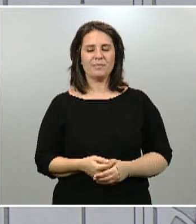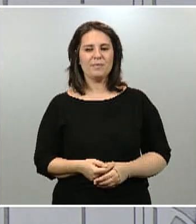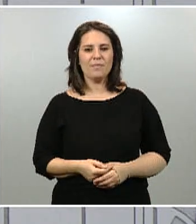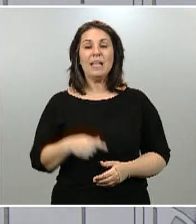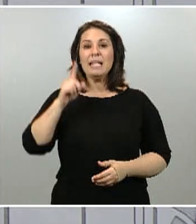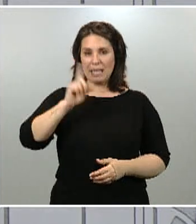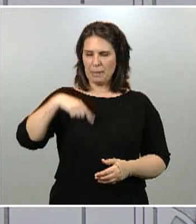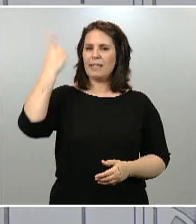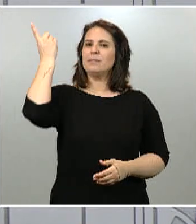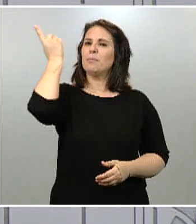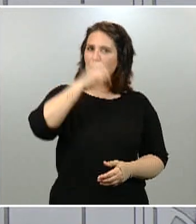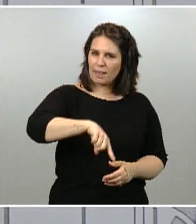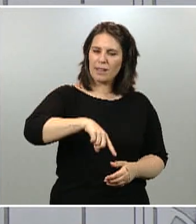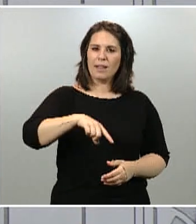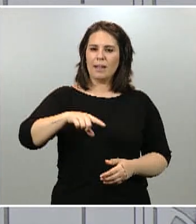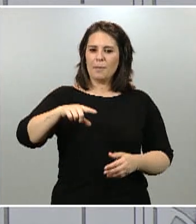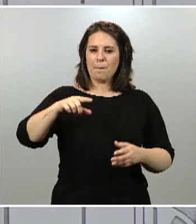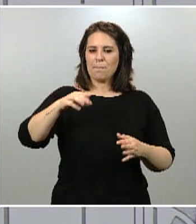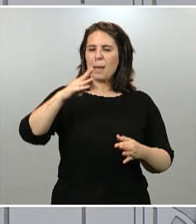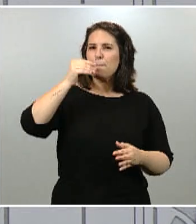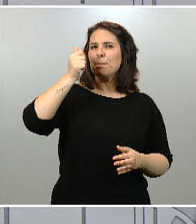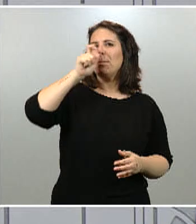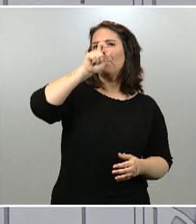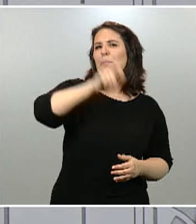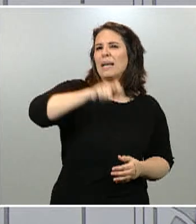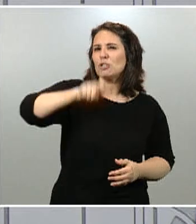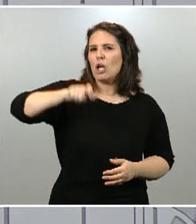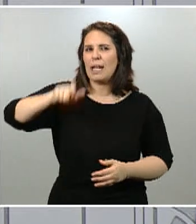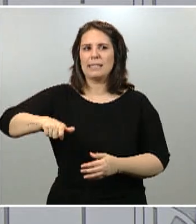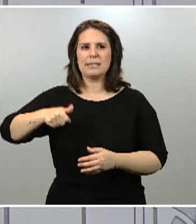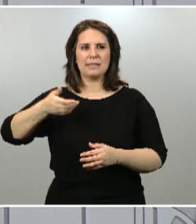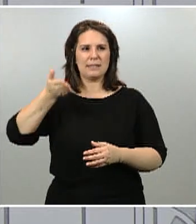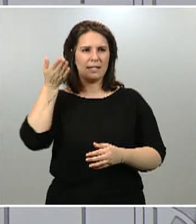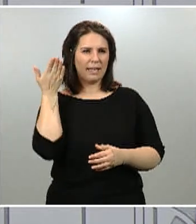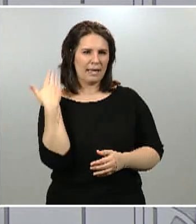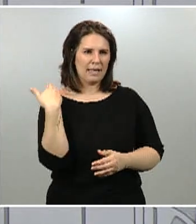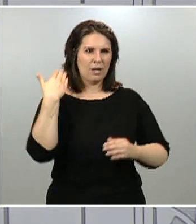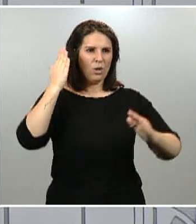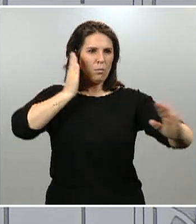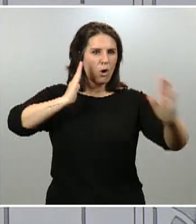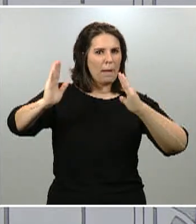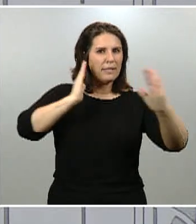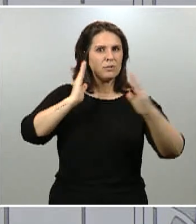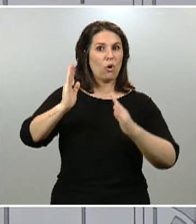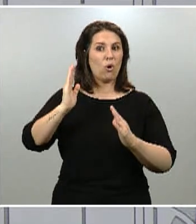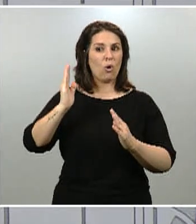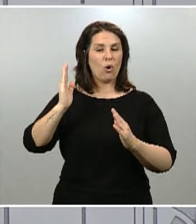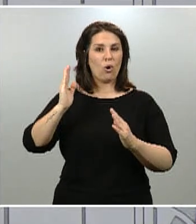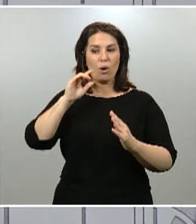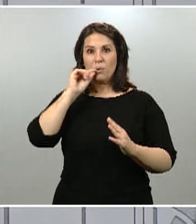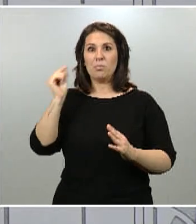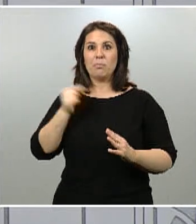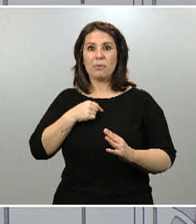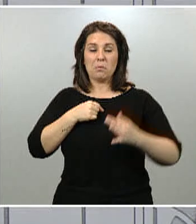que la gente que se hubiera podido infectar en aquel momento podía haber venido a Europa, haberse ido a cualquier otro país de Asia,